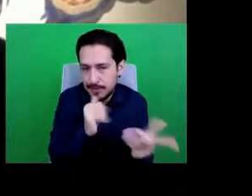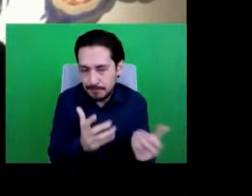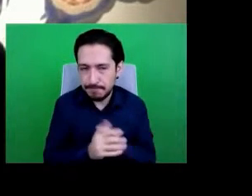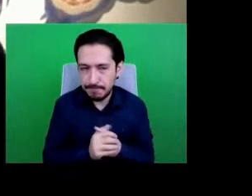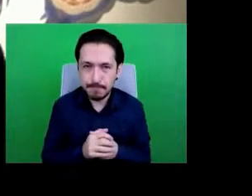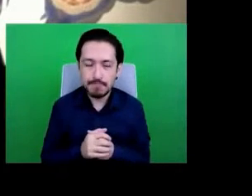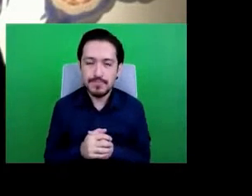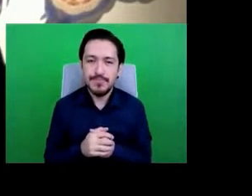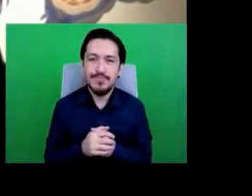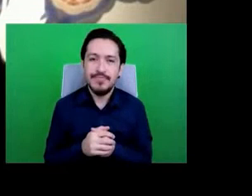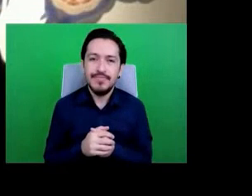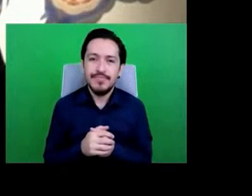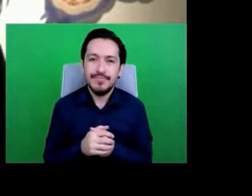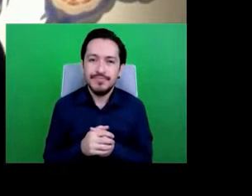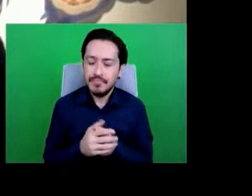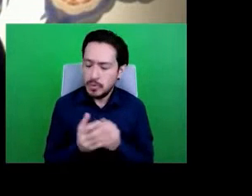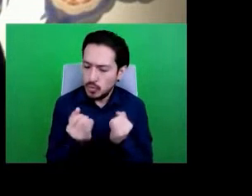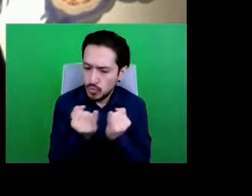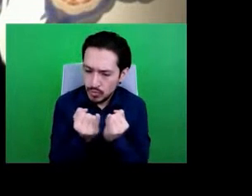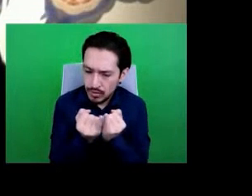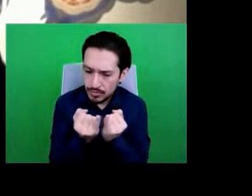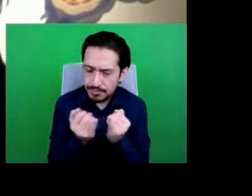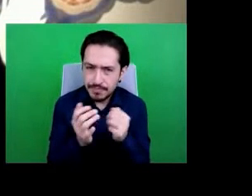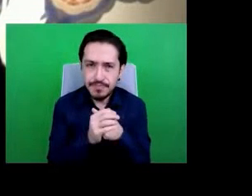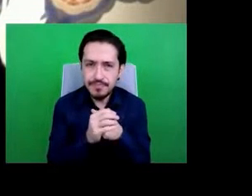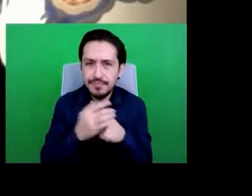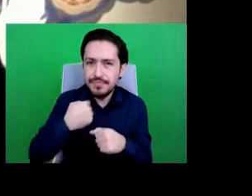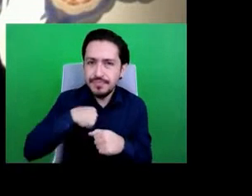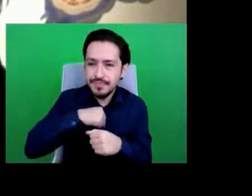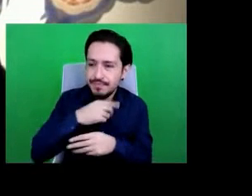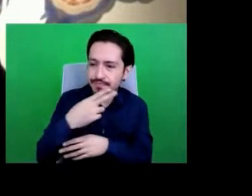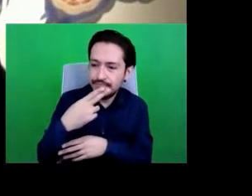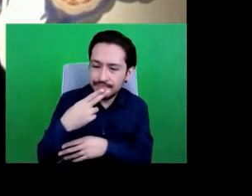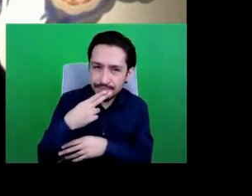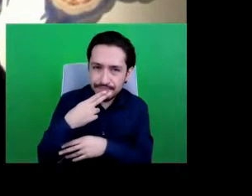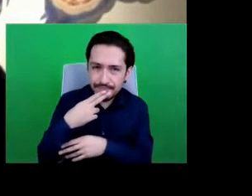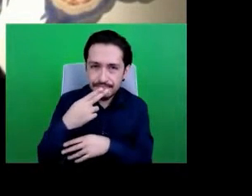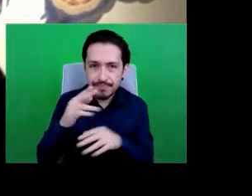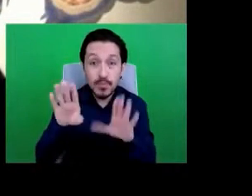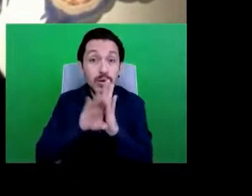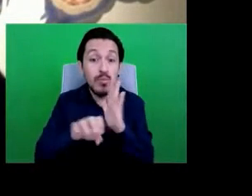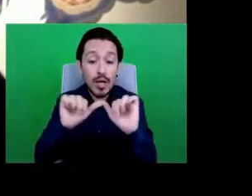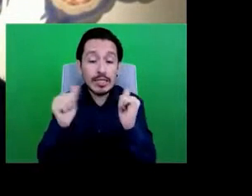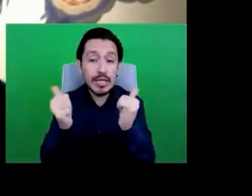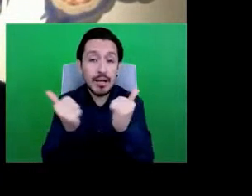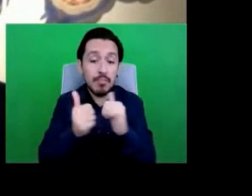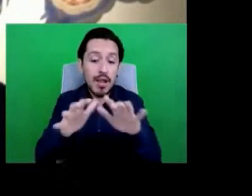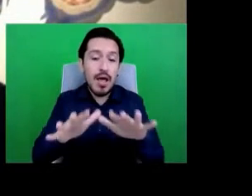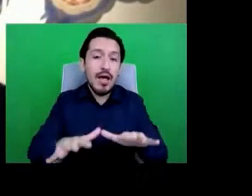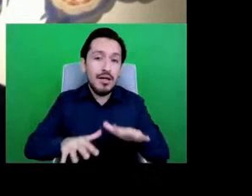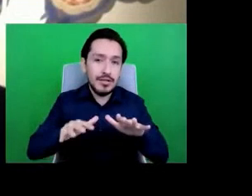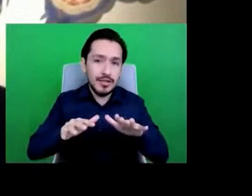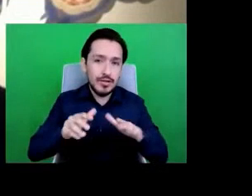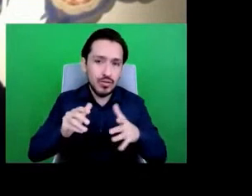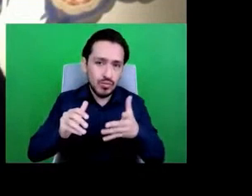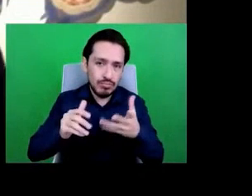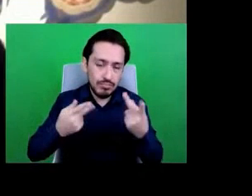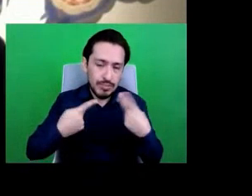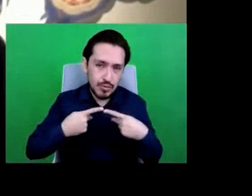También, así como nosotros utilizamos los términos asamblea ciudadana y